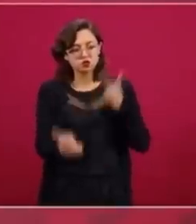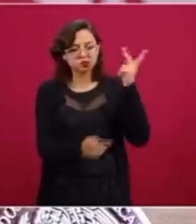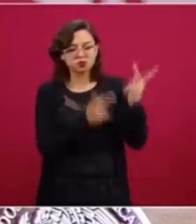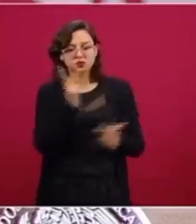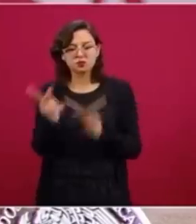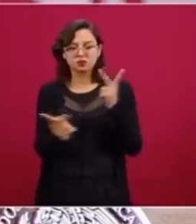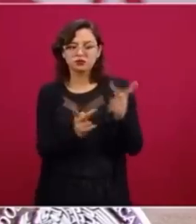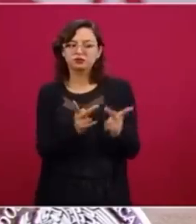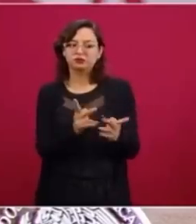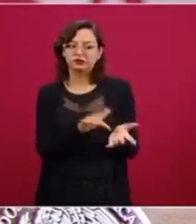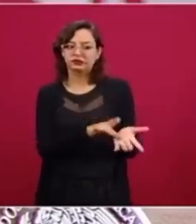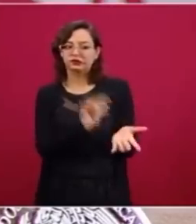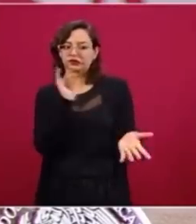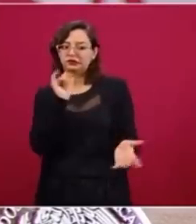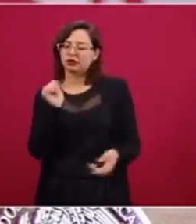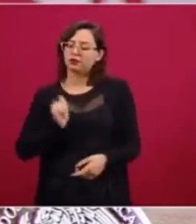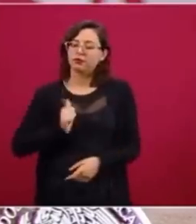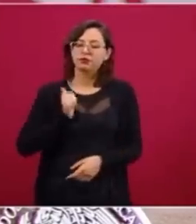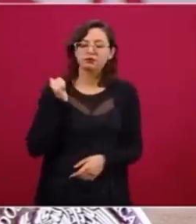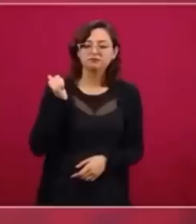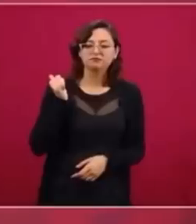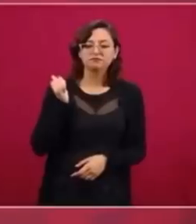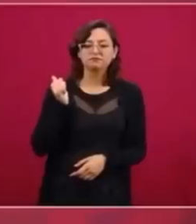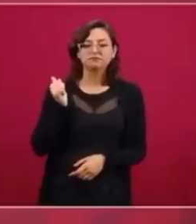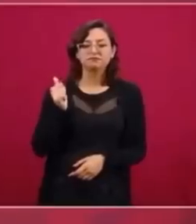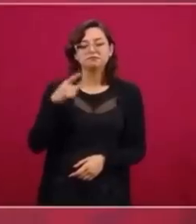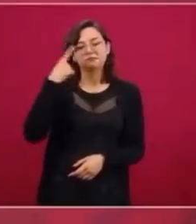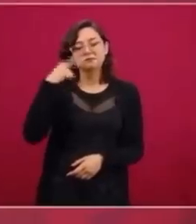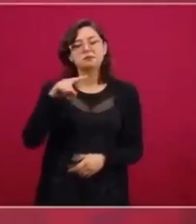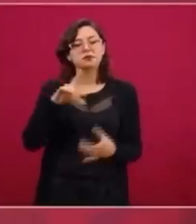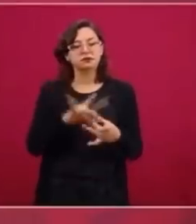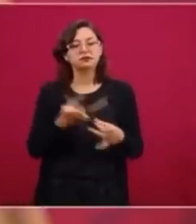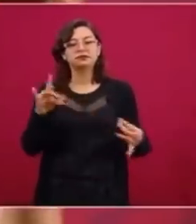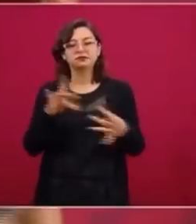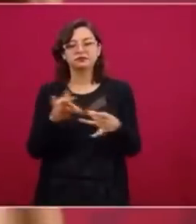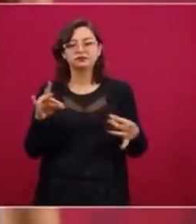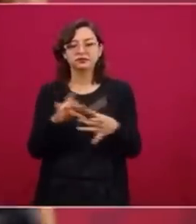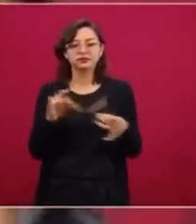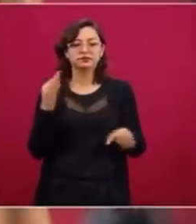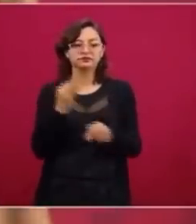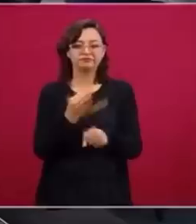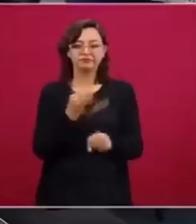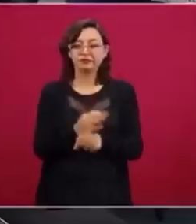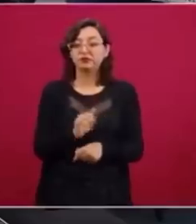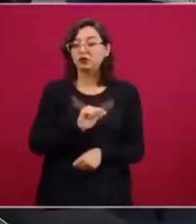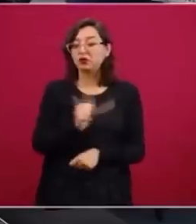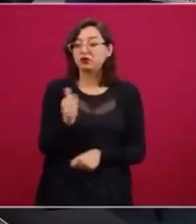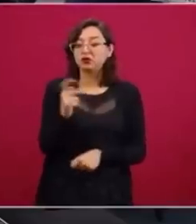son muy buenas, o sea, para lo que está sucediendo. A ver.